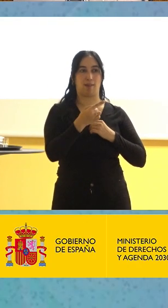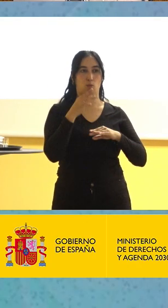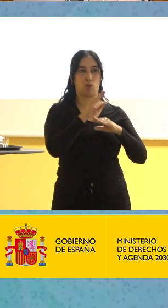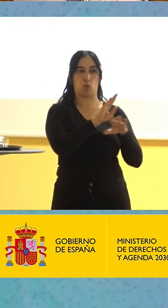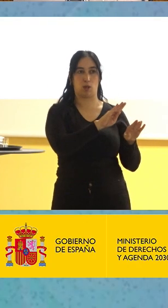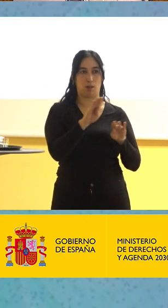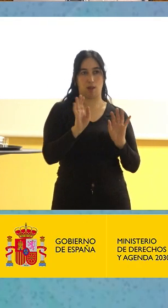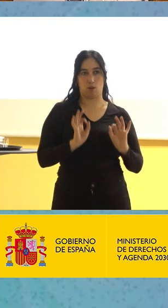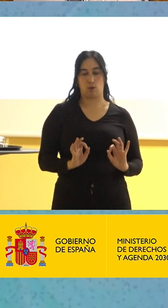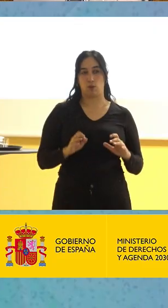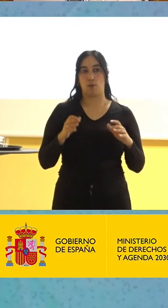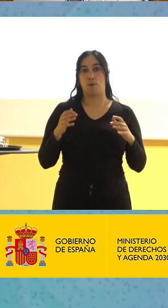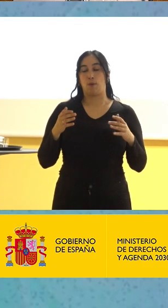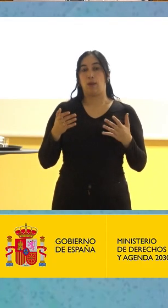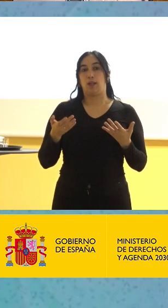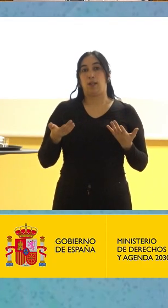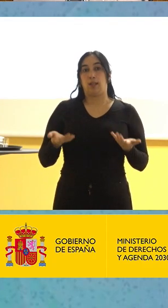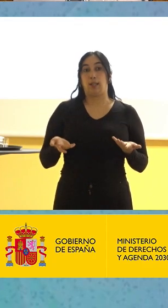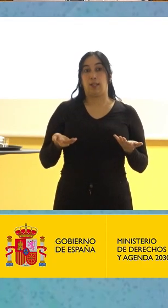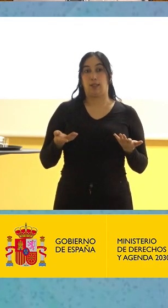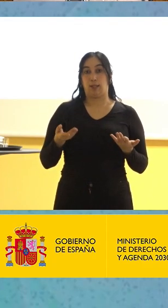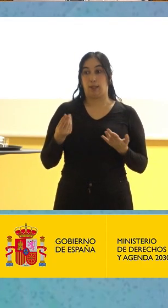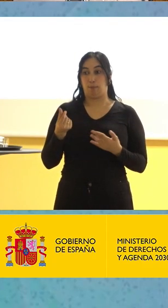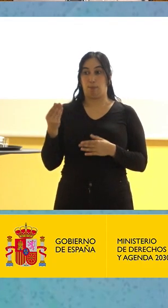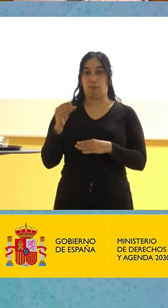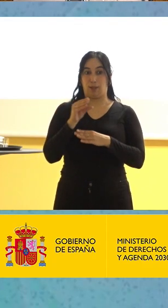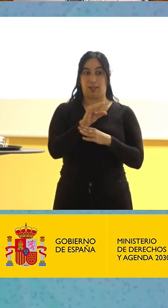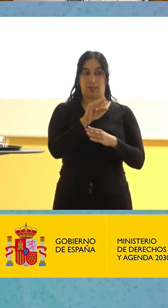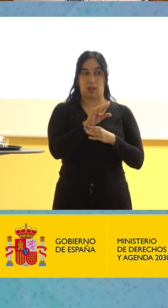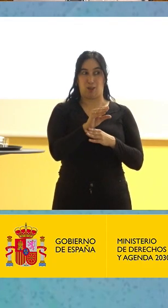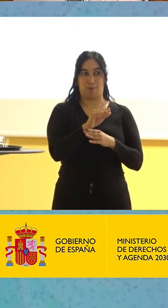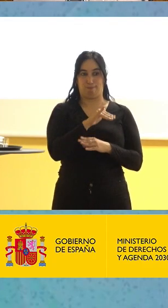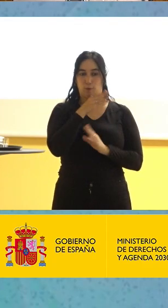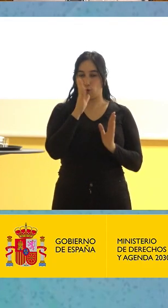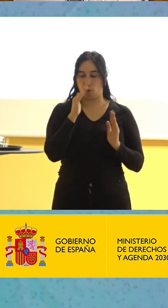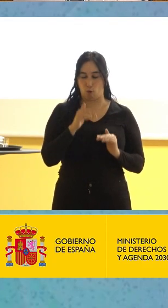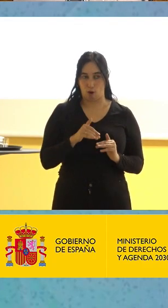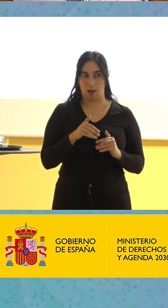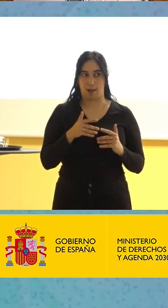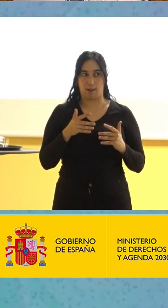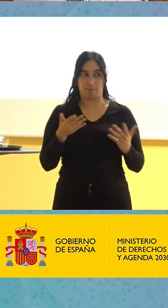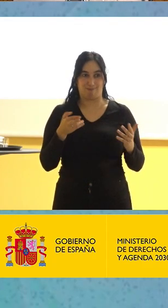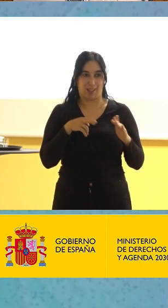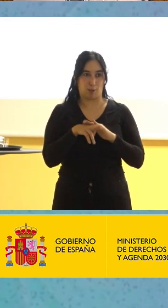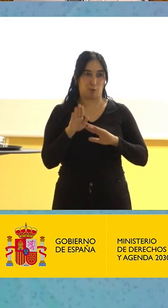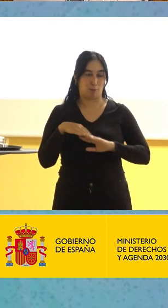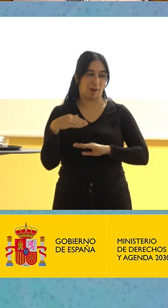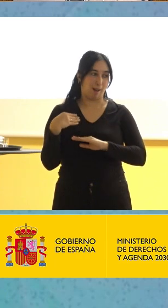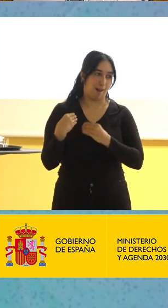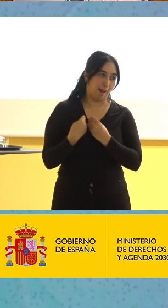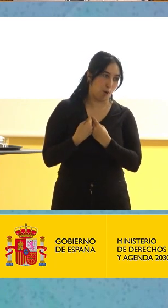en enfermedades raras. Las prestaciones económicas resultan insuficientes, bueno, pues los recursos de